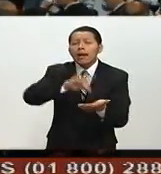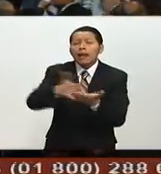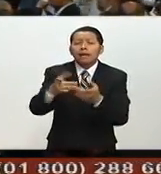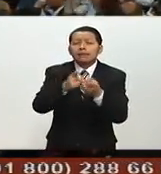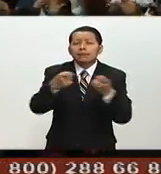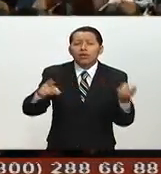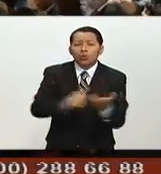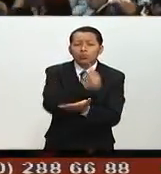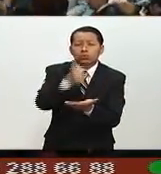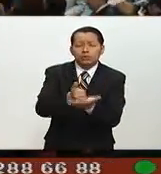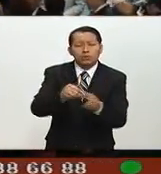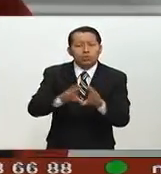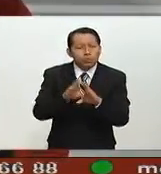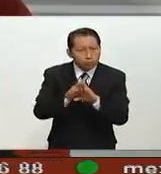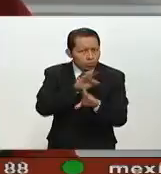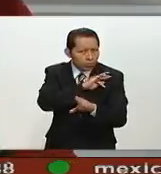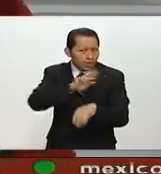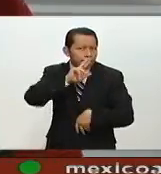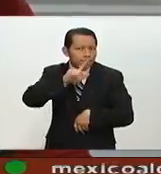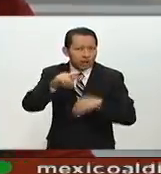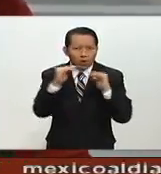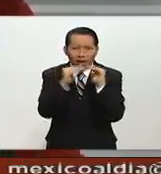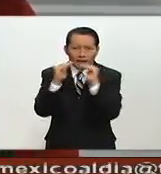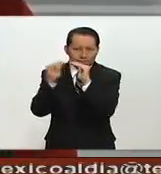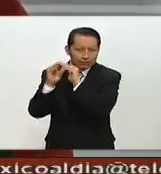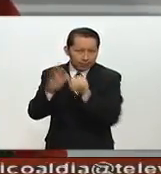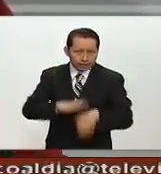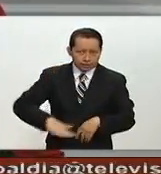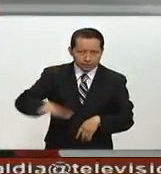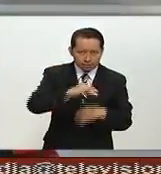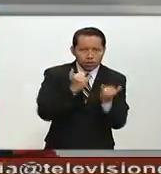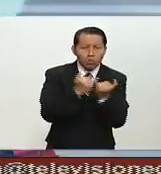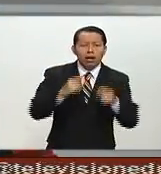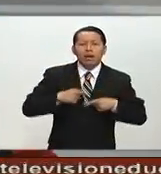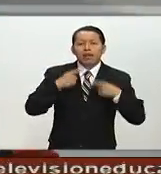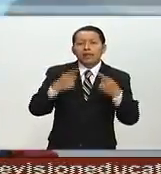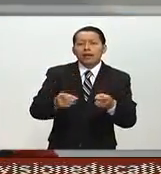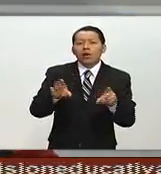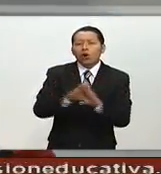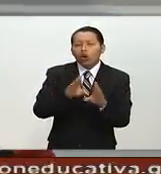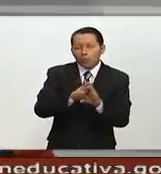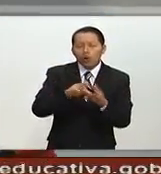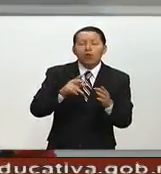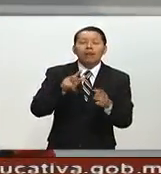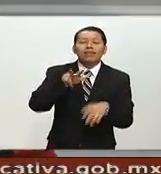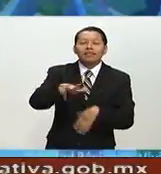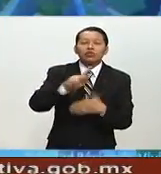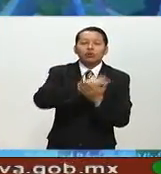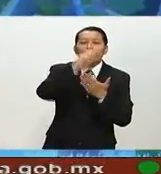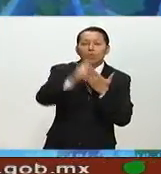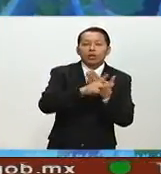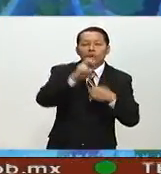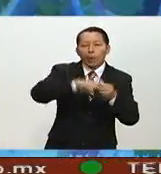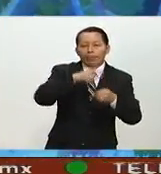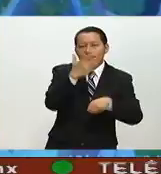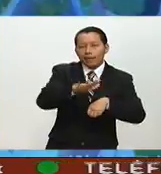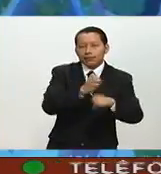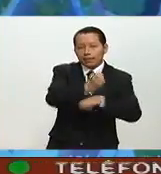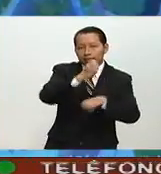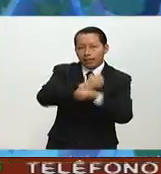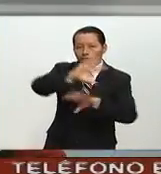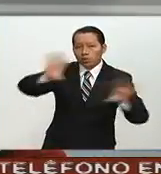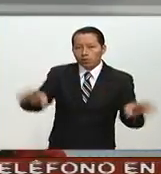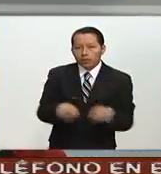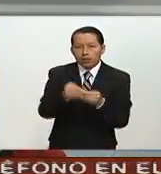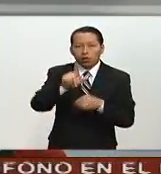desarrolladores urbanos que han trabajado para lograr mejores viviendas y entregó también recursos a 18 proyectos urbanos en 10 estados por un total